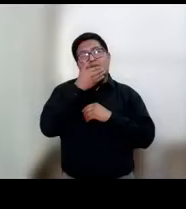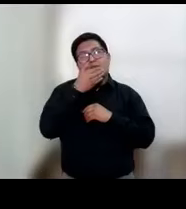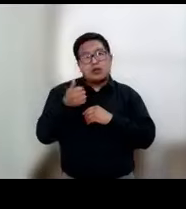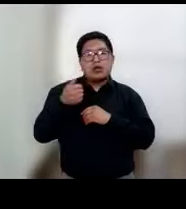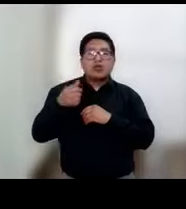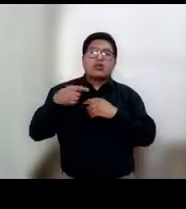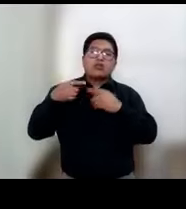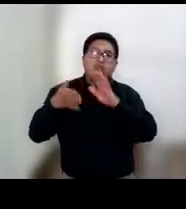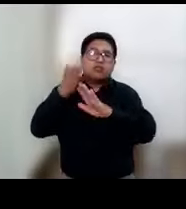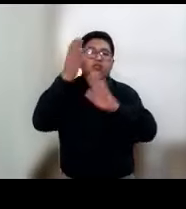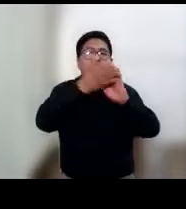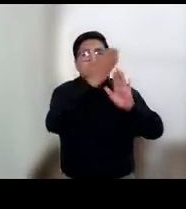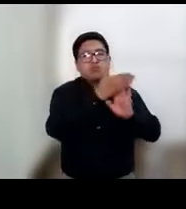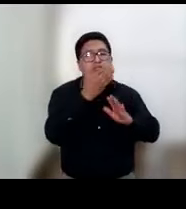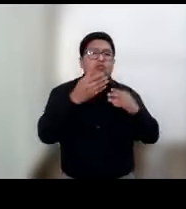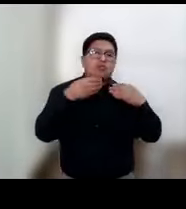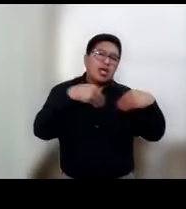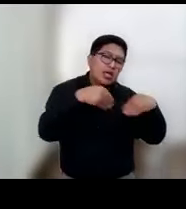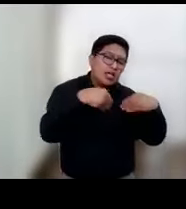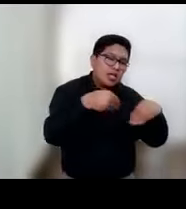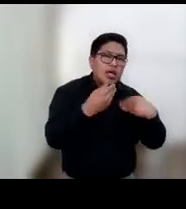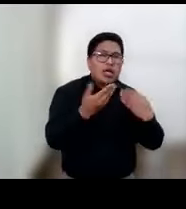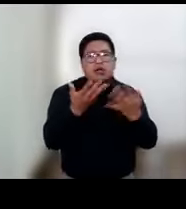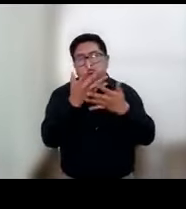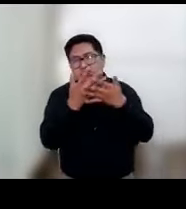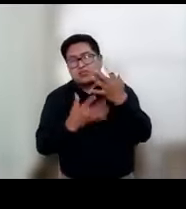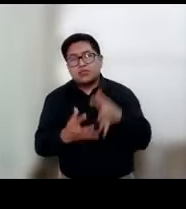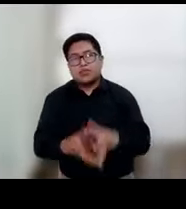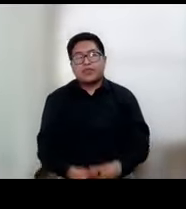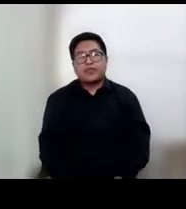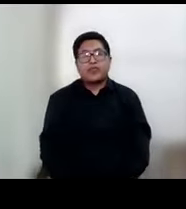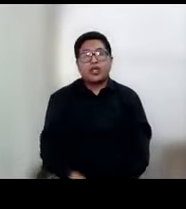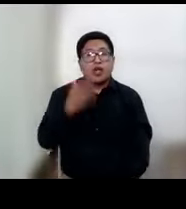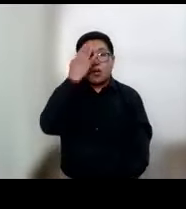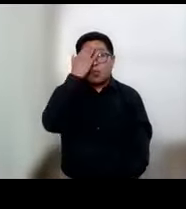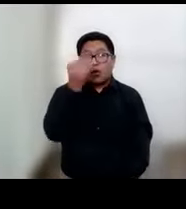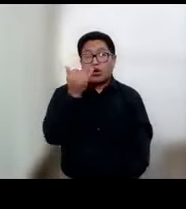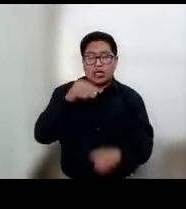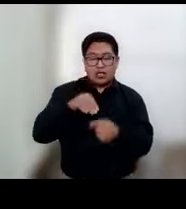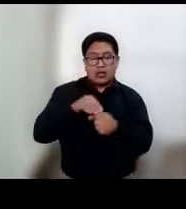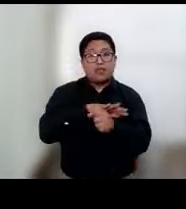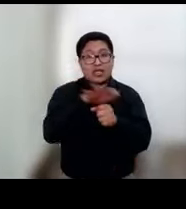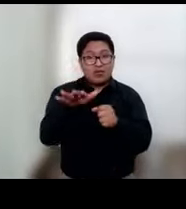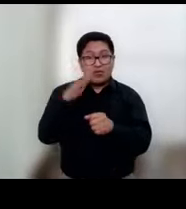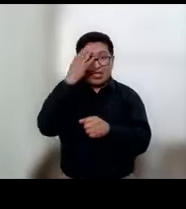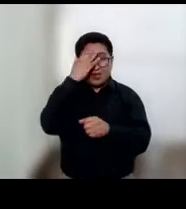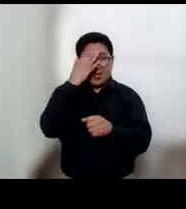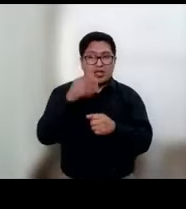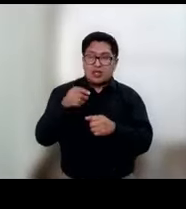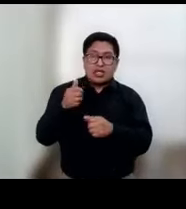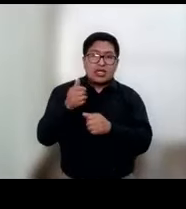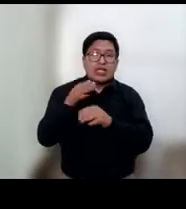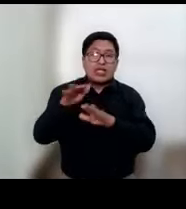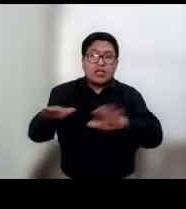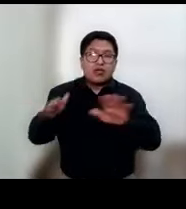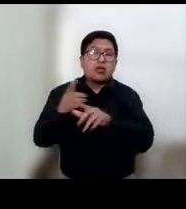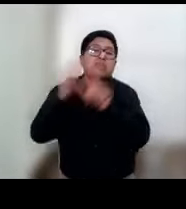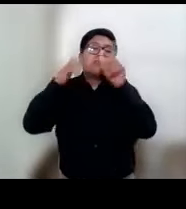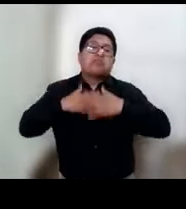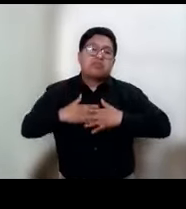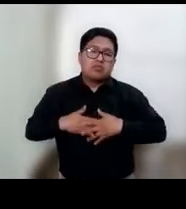a comprar oa vender porque supuestamente el virus no afectaba a los niños o porque